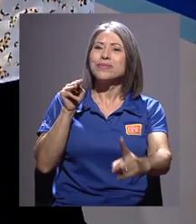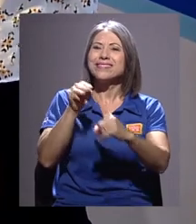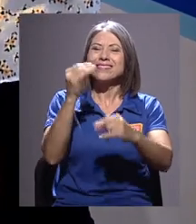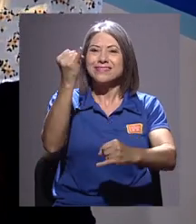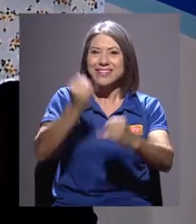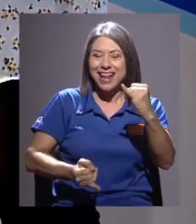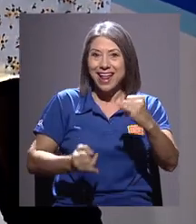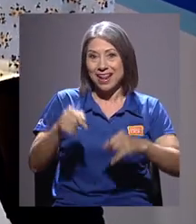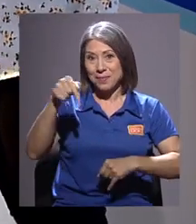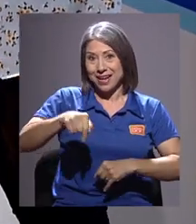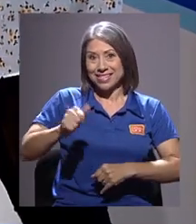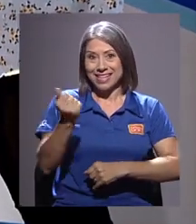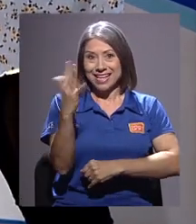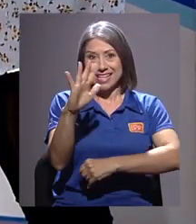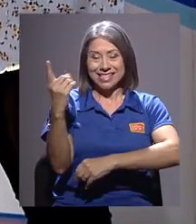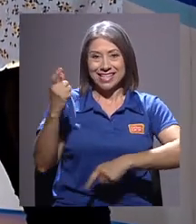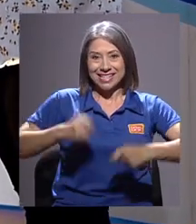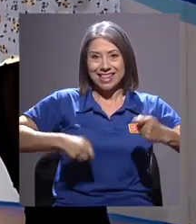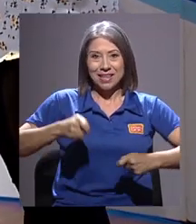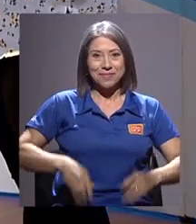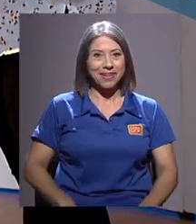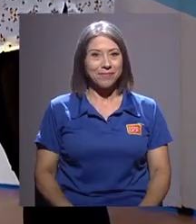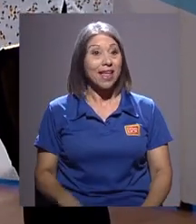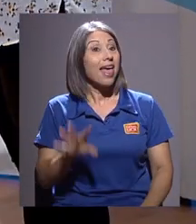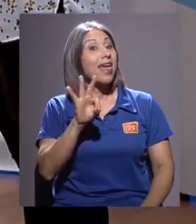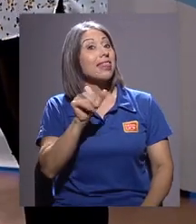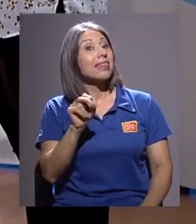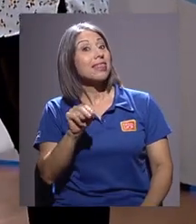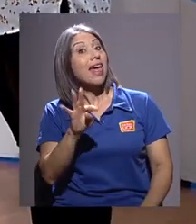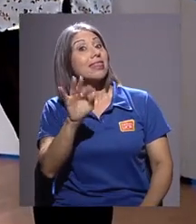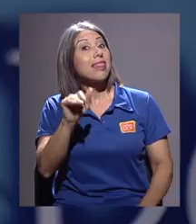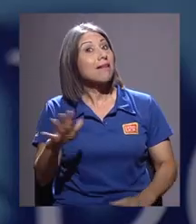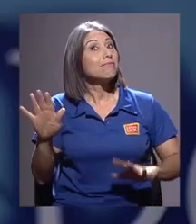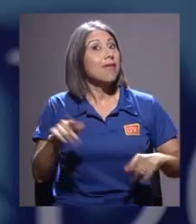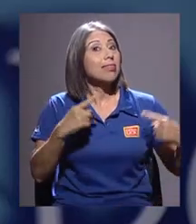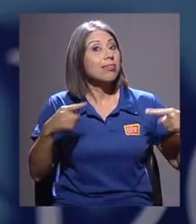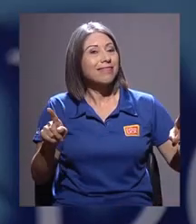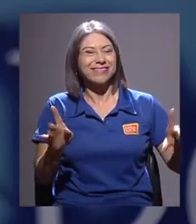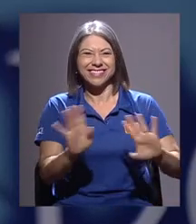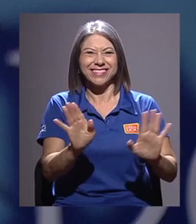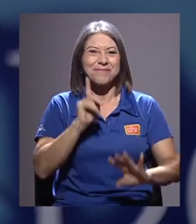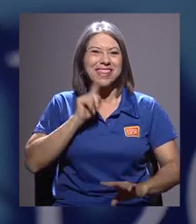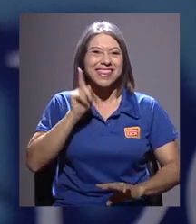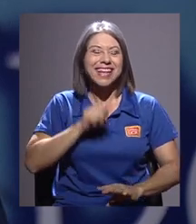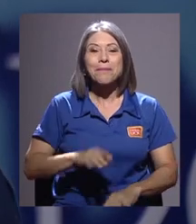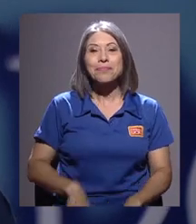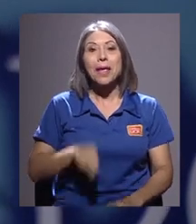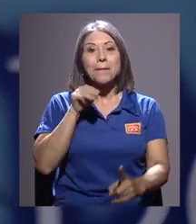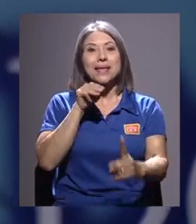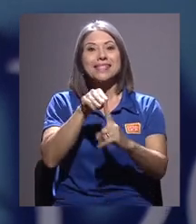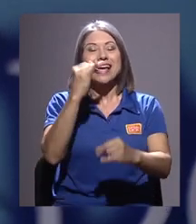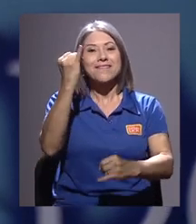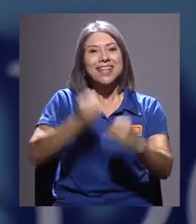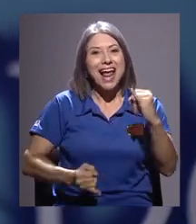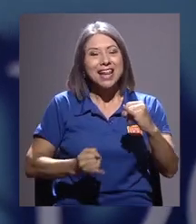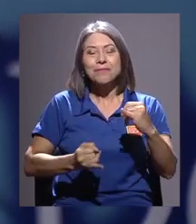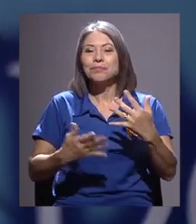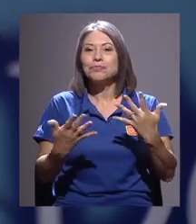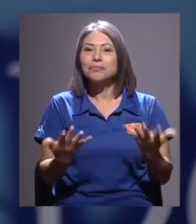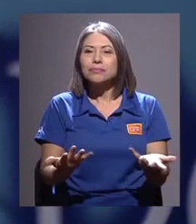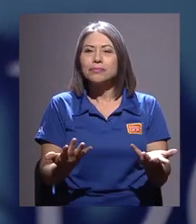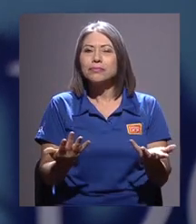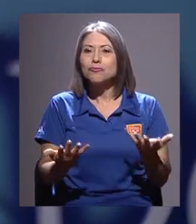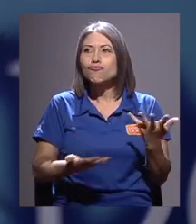mensaje final para este 15 de ese tiempo no mentira el mensaje final se me ocurre pensar